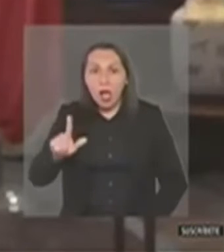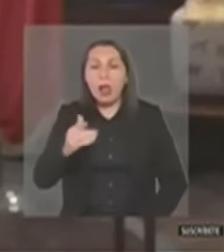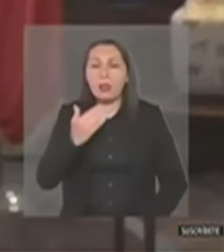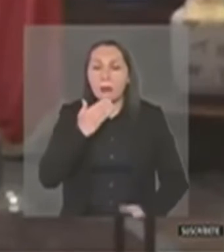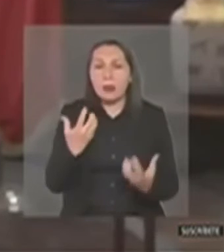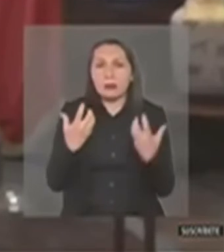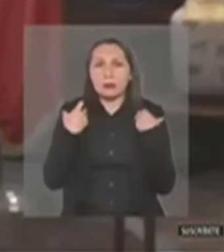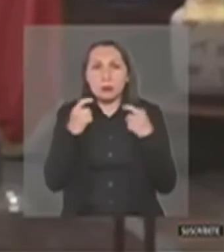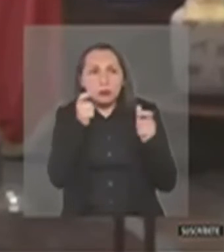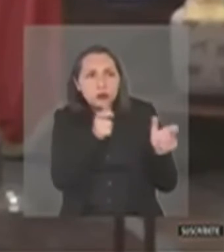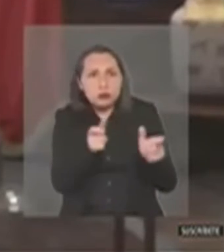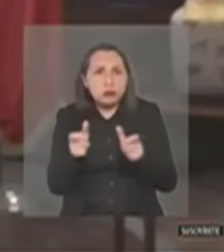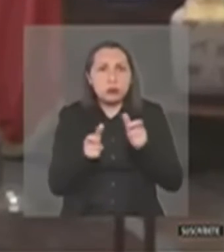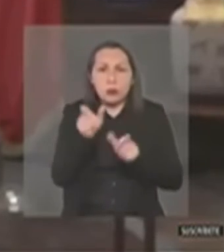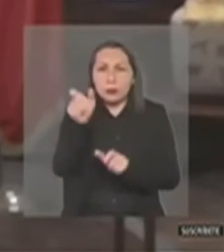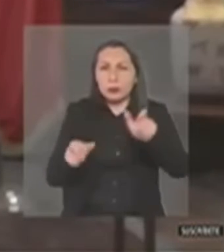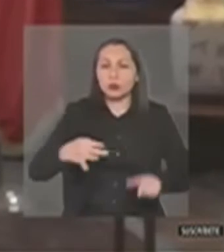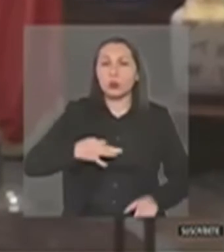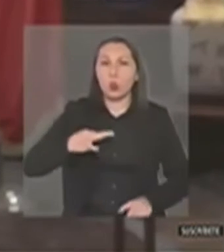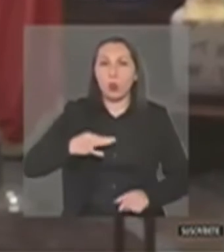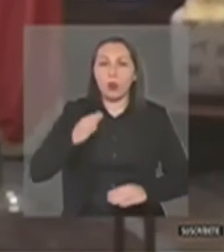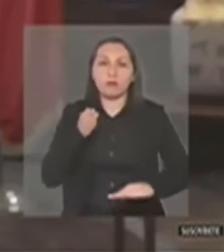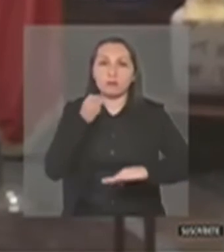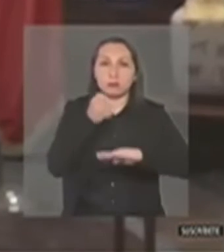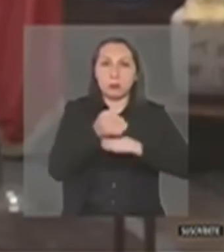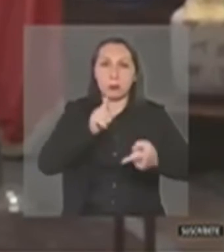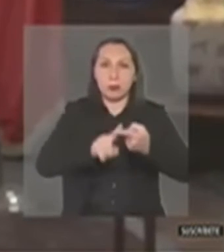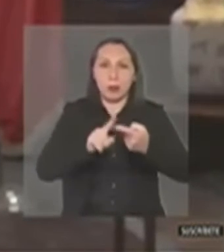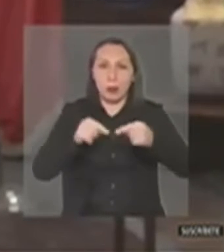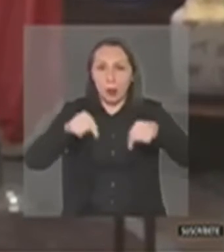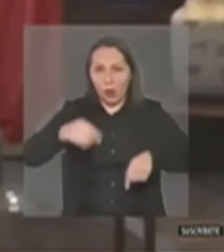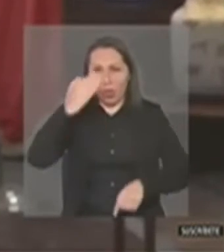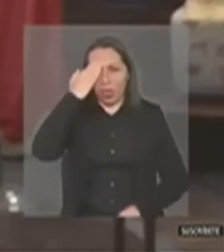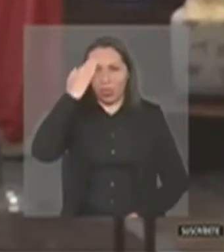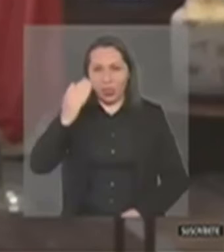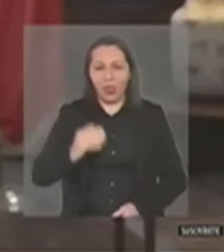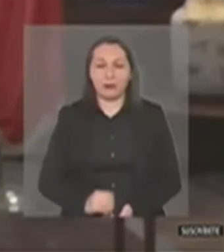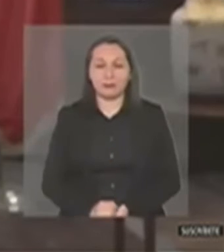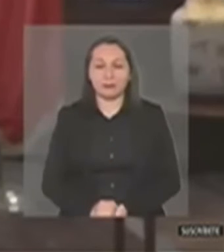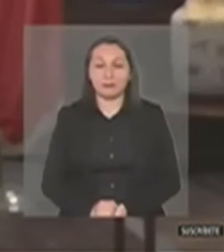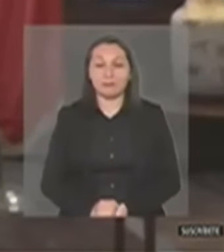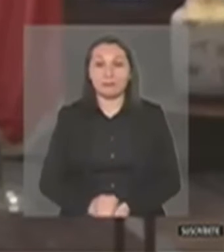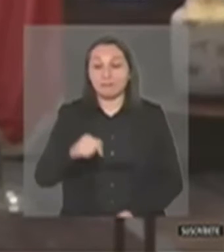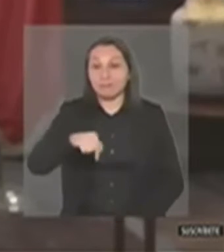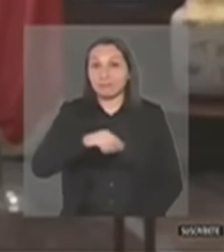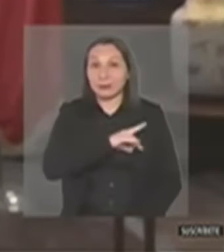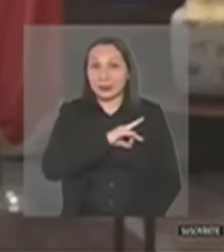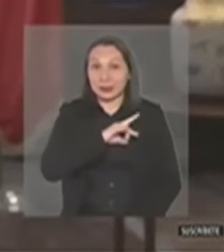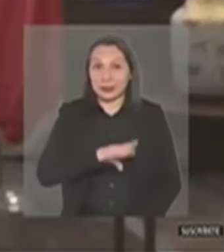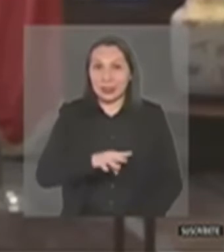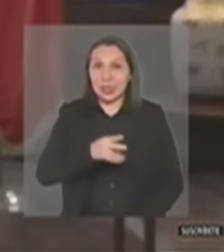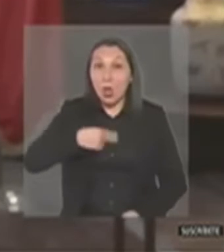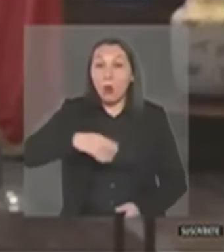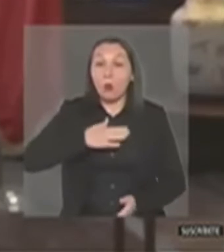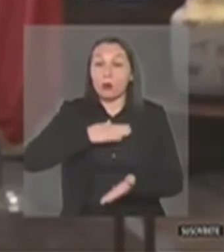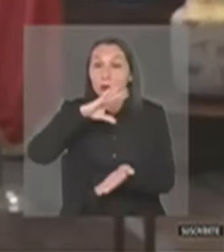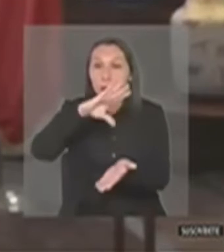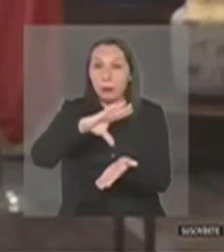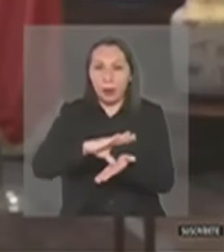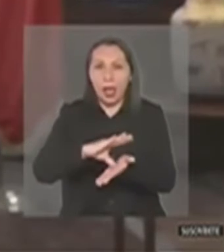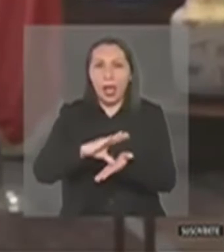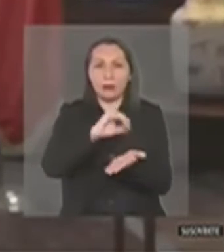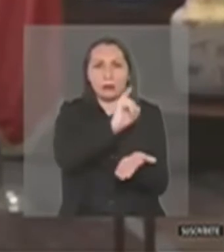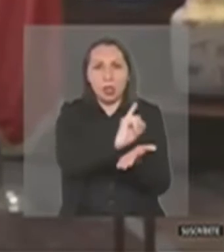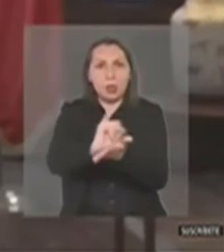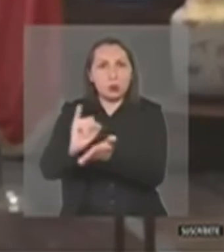muy avanzada, demasiado diría yo, pero la sociedad chilena lo consideró que no era la apropiada y